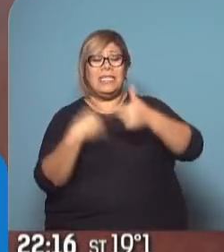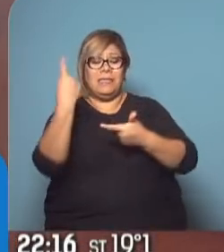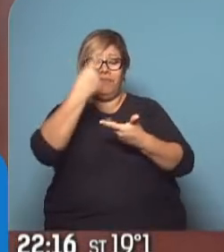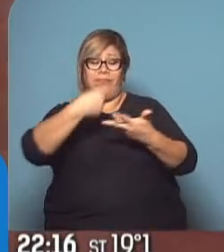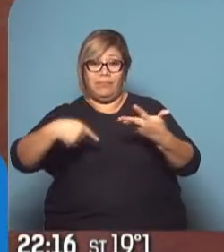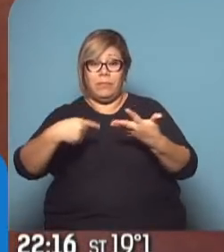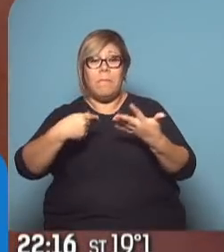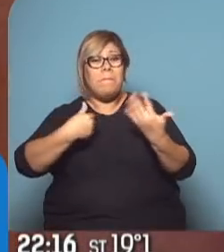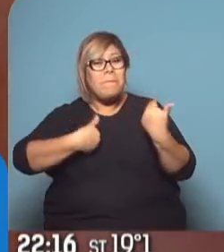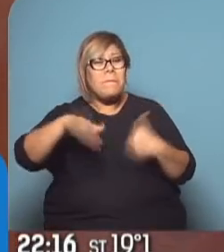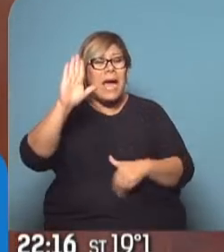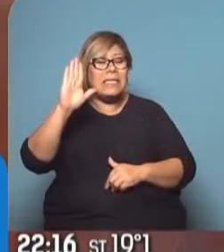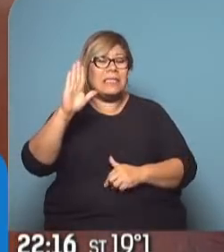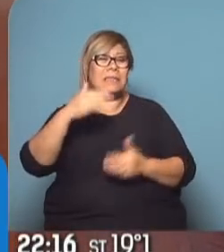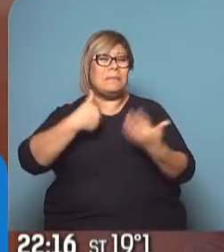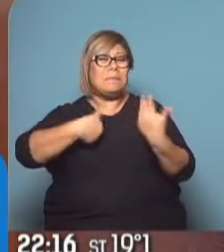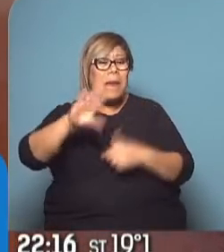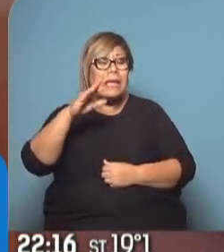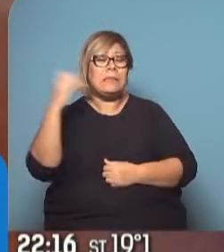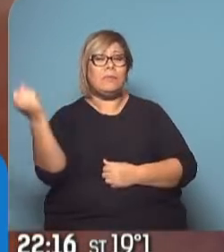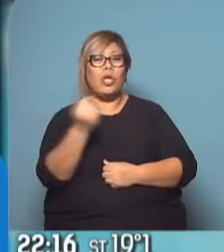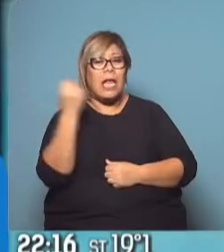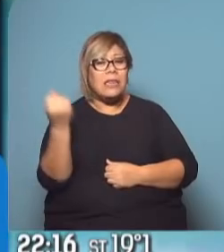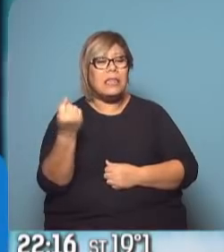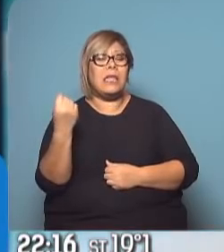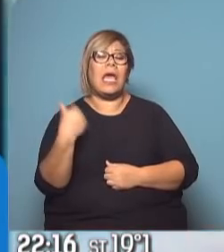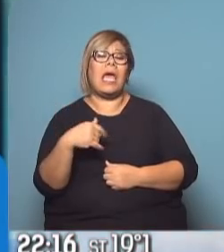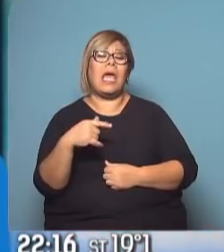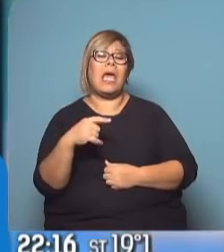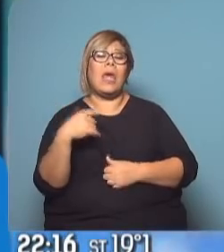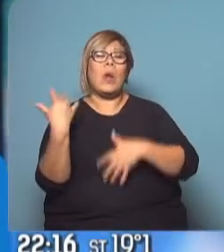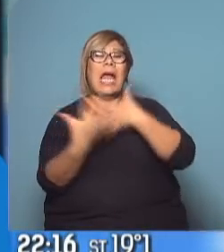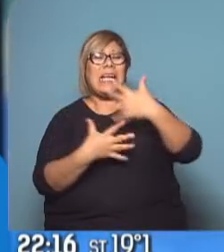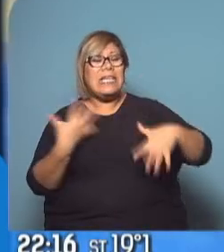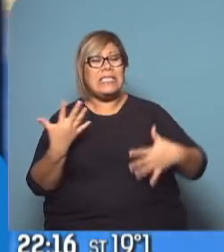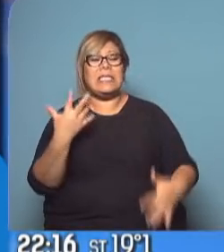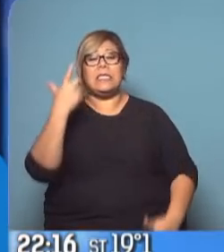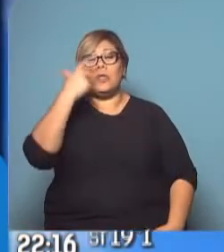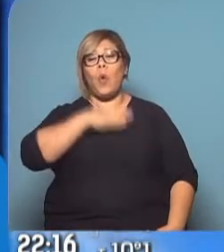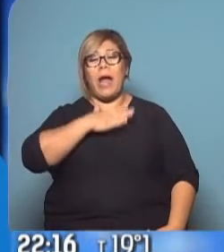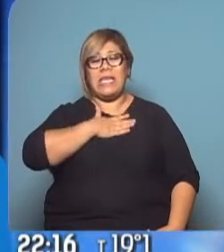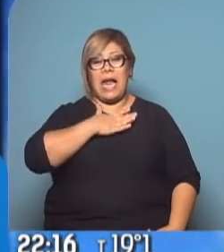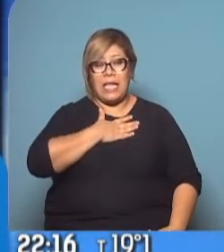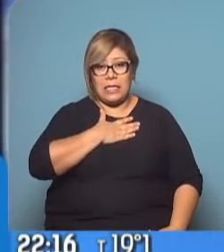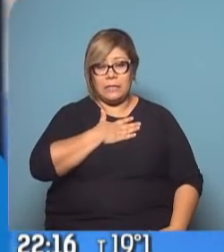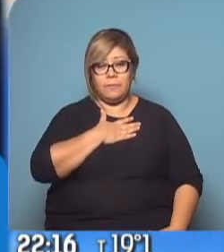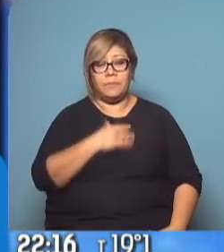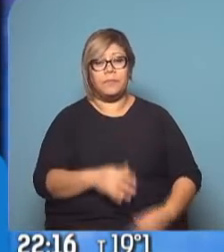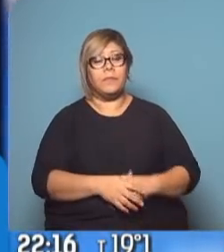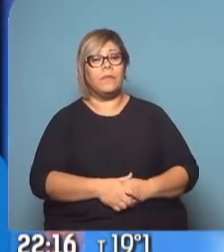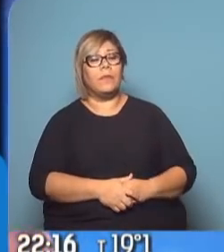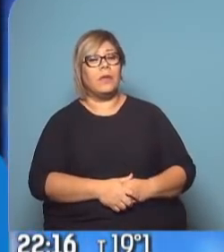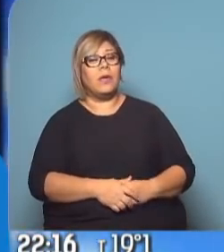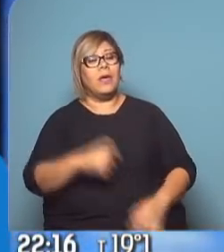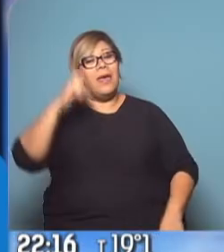crisis humanitaria. Y son muchas más que 300. El informe de la ex fiscal de Venezuela, que era